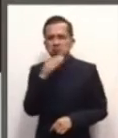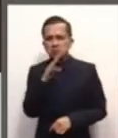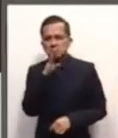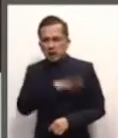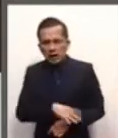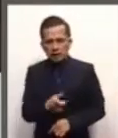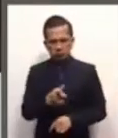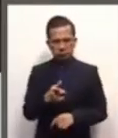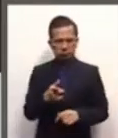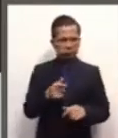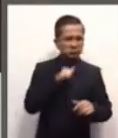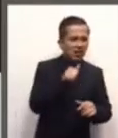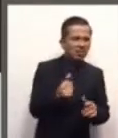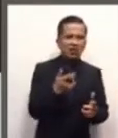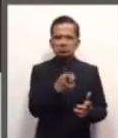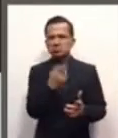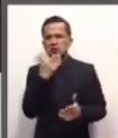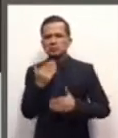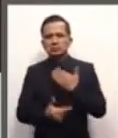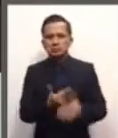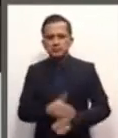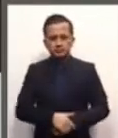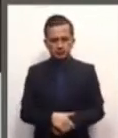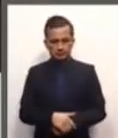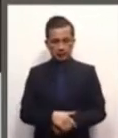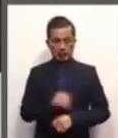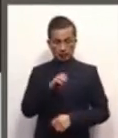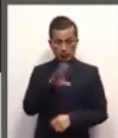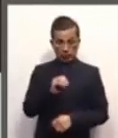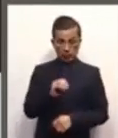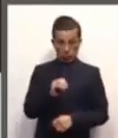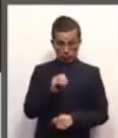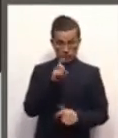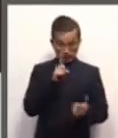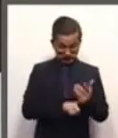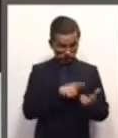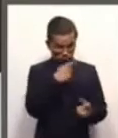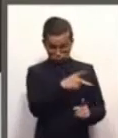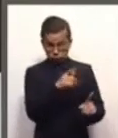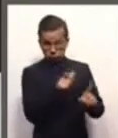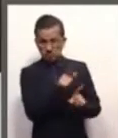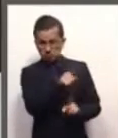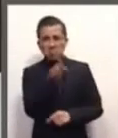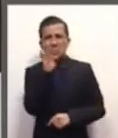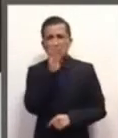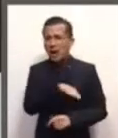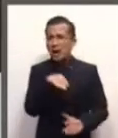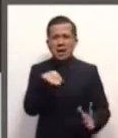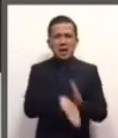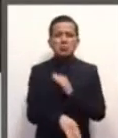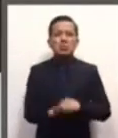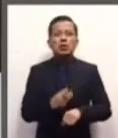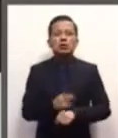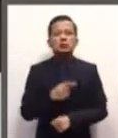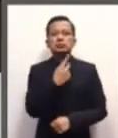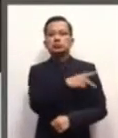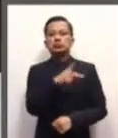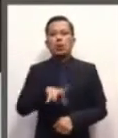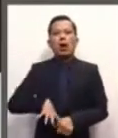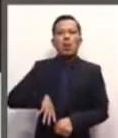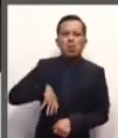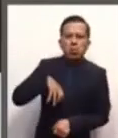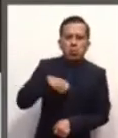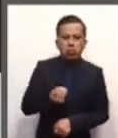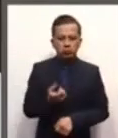gobiernos. El fuero constitucional, ustedes lo fueron descomponiendo con esa forma de abuso, con